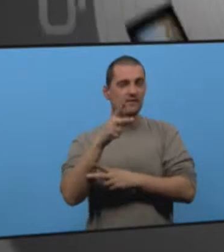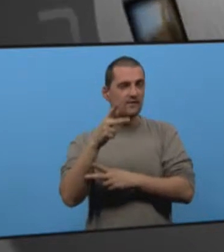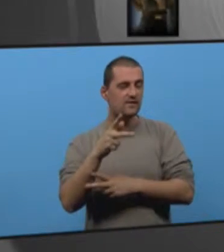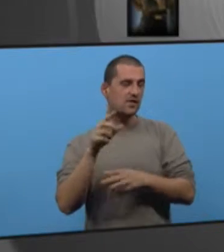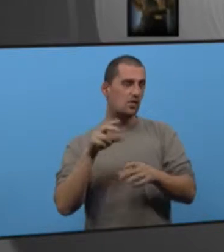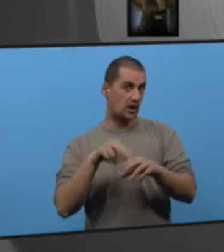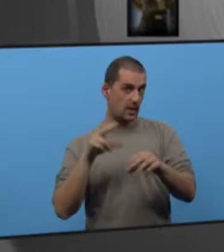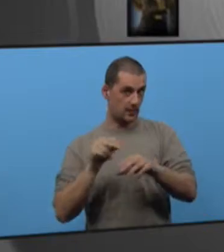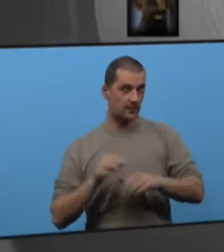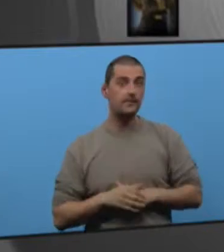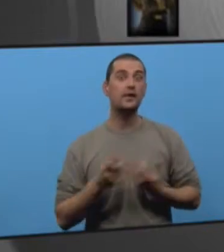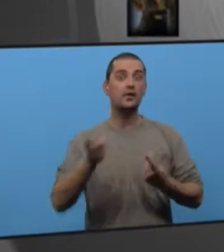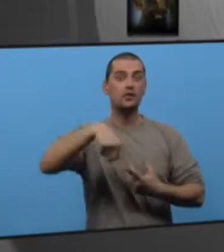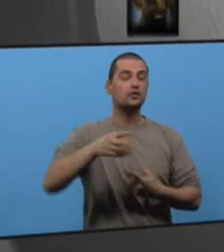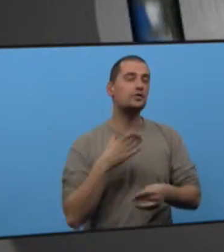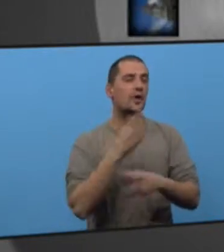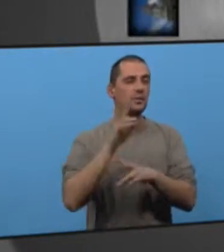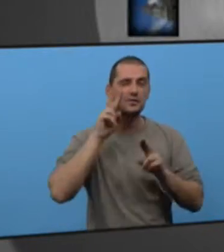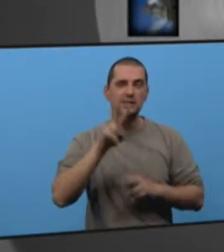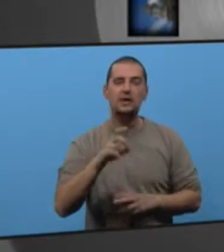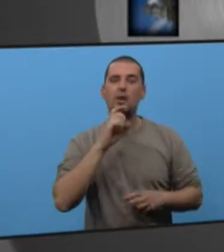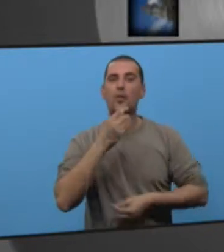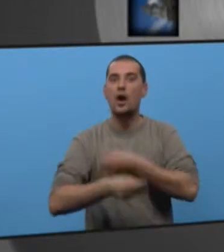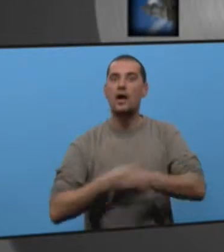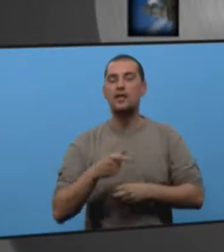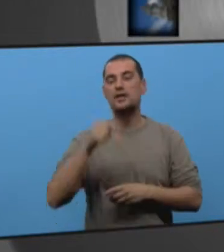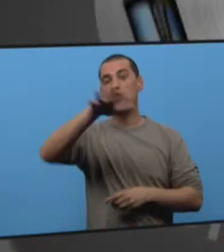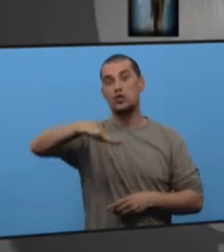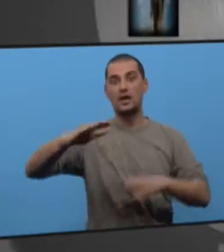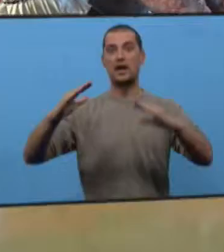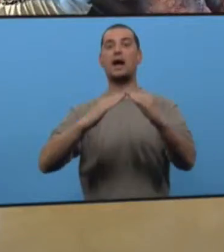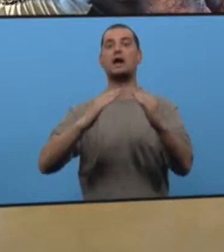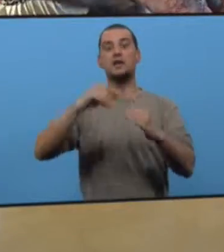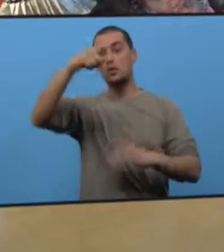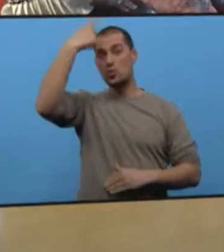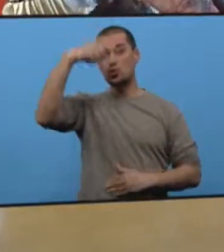Estivemos na grabación do proxecto que tivo lugar na Casa da Cultura de Burela.